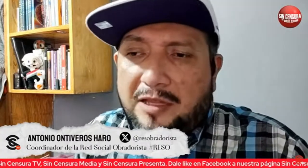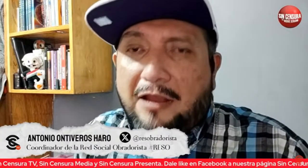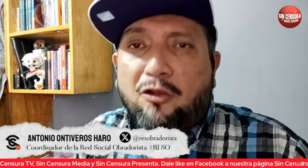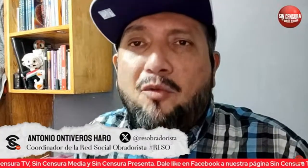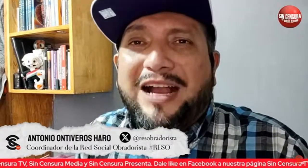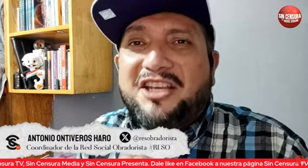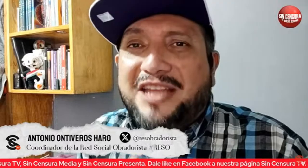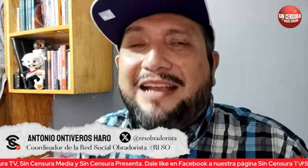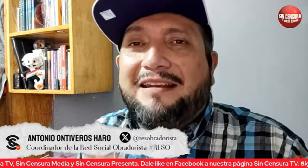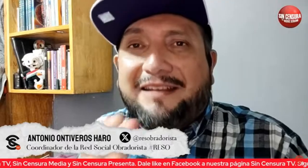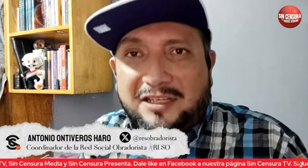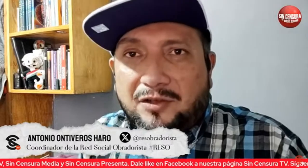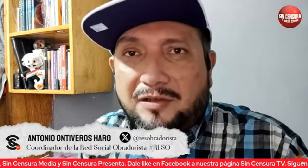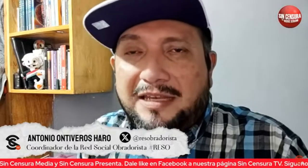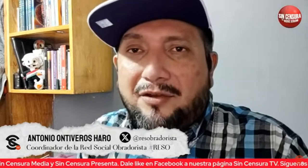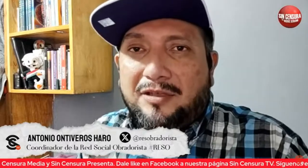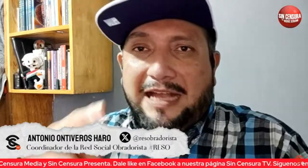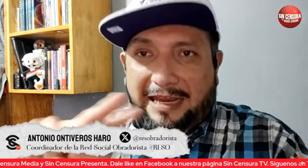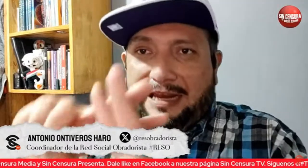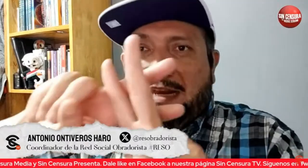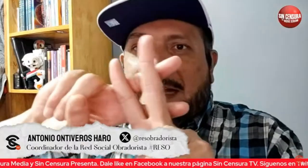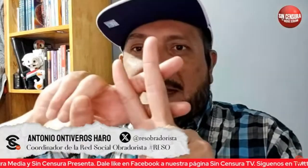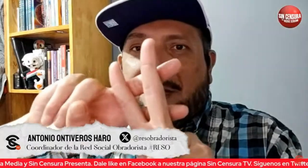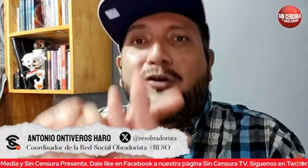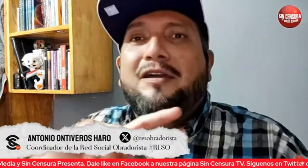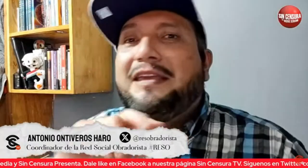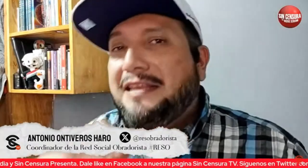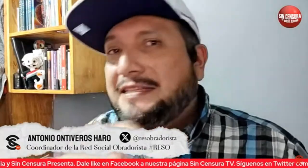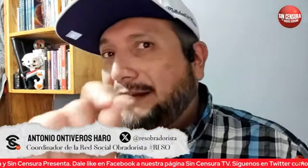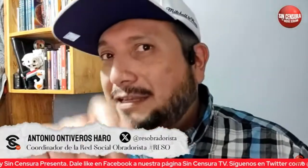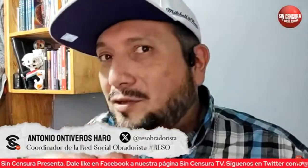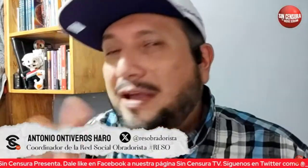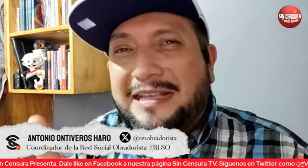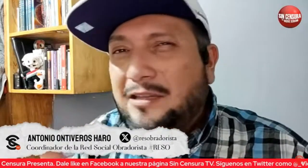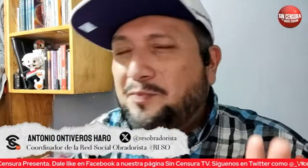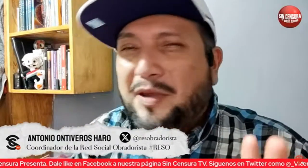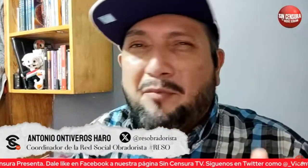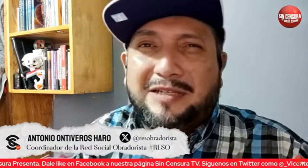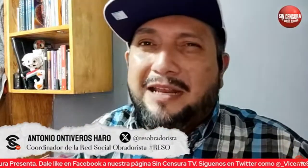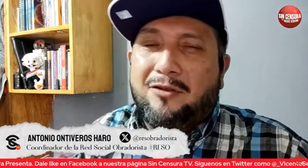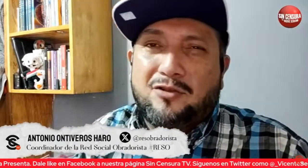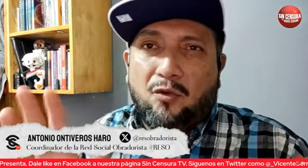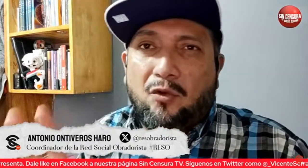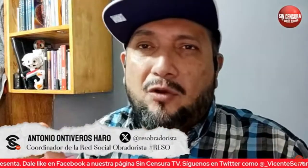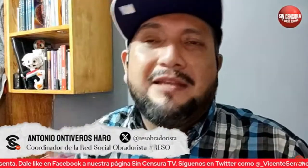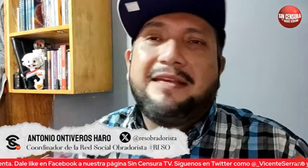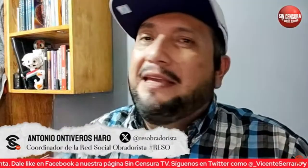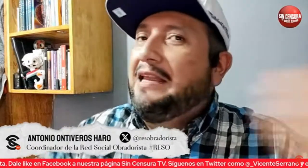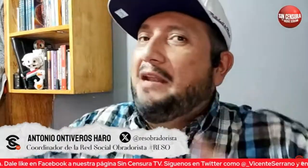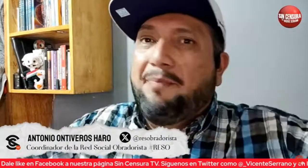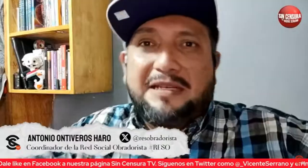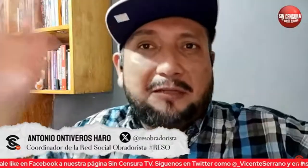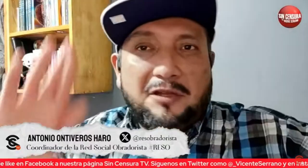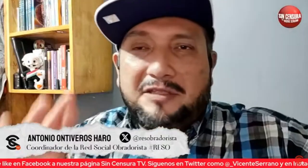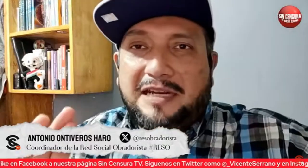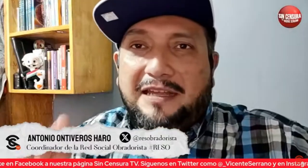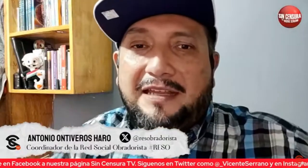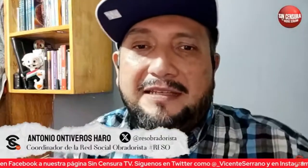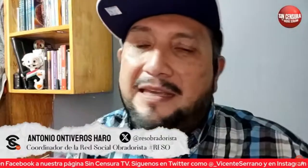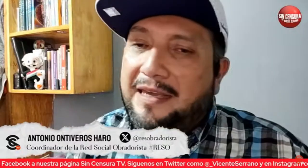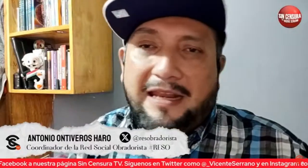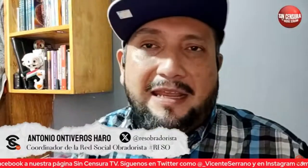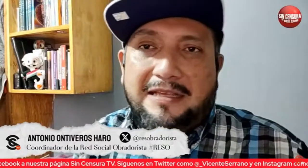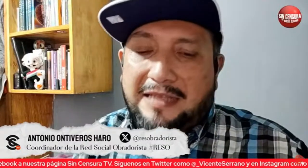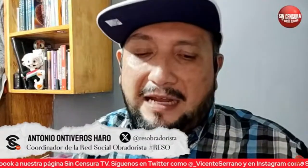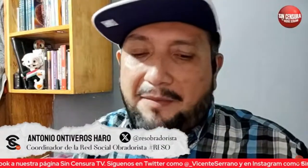nos encuentran como hashtag rezo, o sea, el gatito y dice rezo, así nos pueden buscar incluso en Google y le van a aparecer todas nuestras